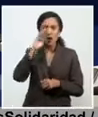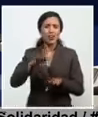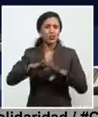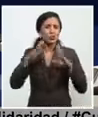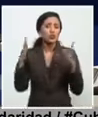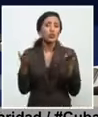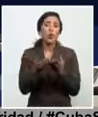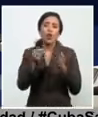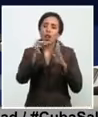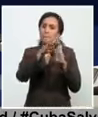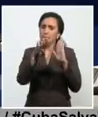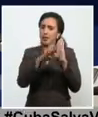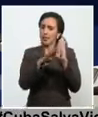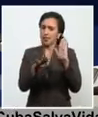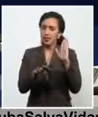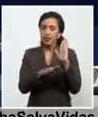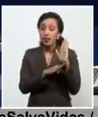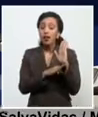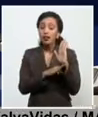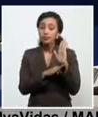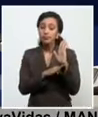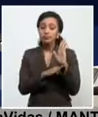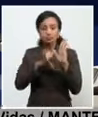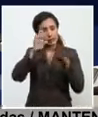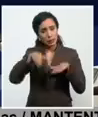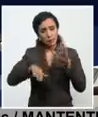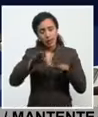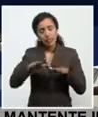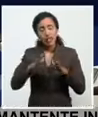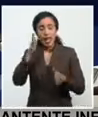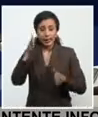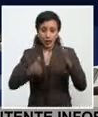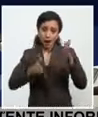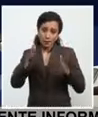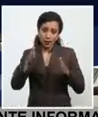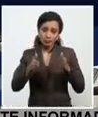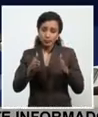las medidas cuando ha correspondido en determinado momento y